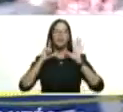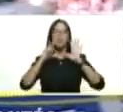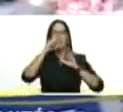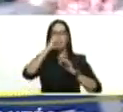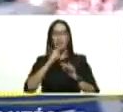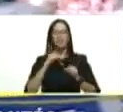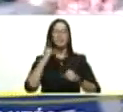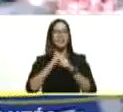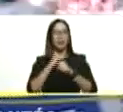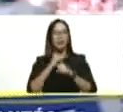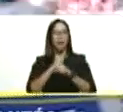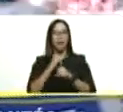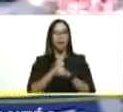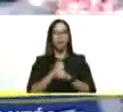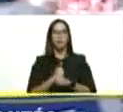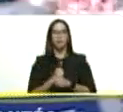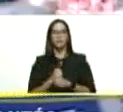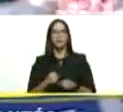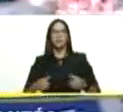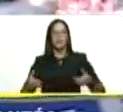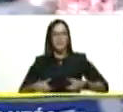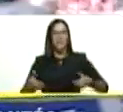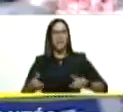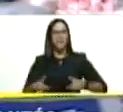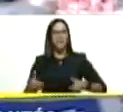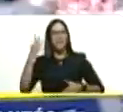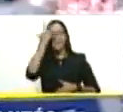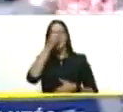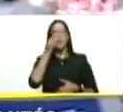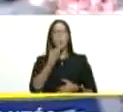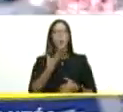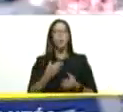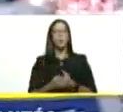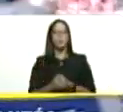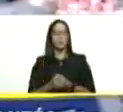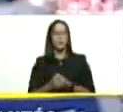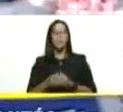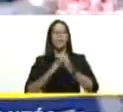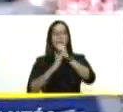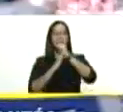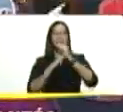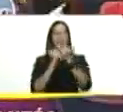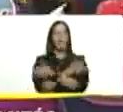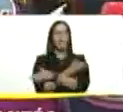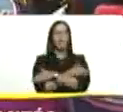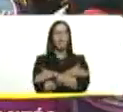de trabajo incansable, hermoso, de liderazgo. Los felicito.